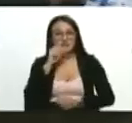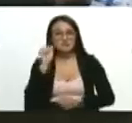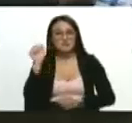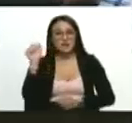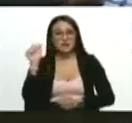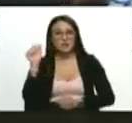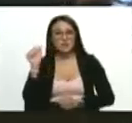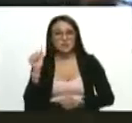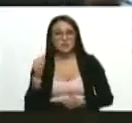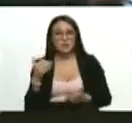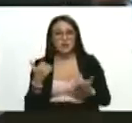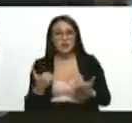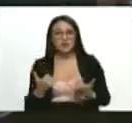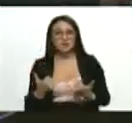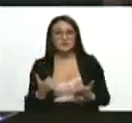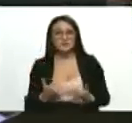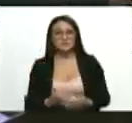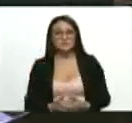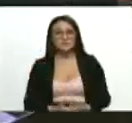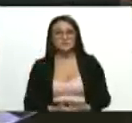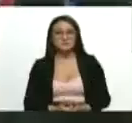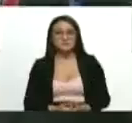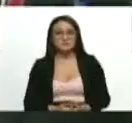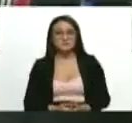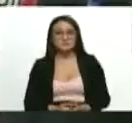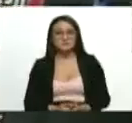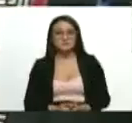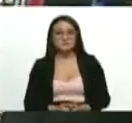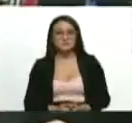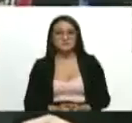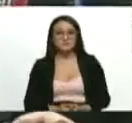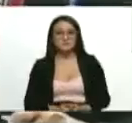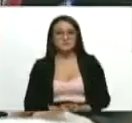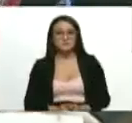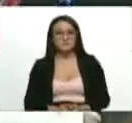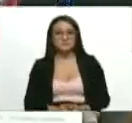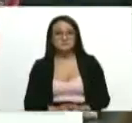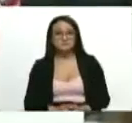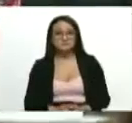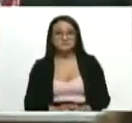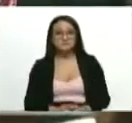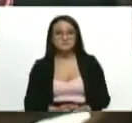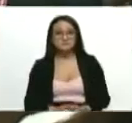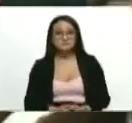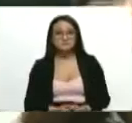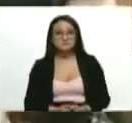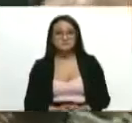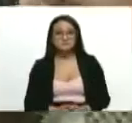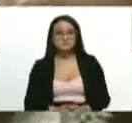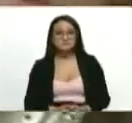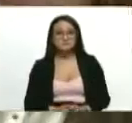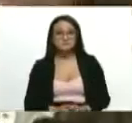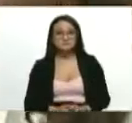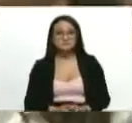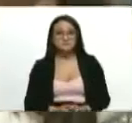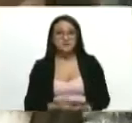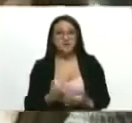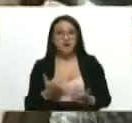Y que ahora, de la noche a la mañana, se ponen el